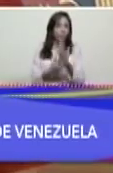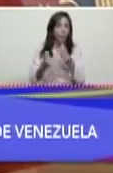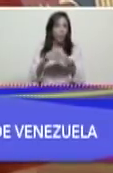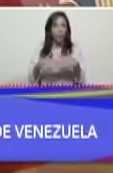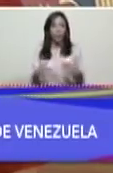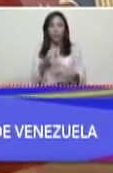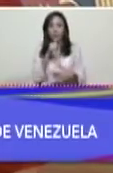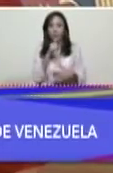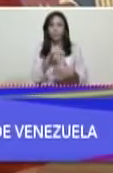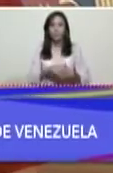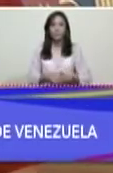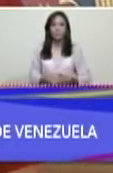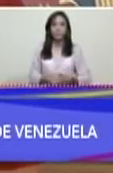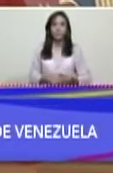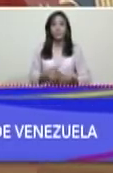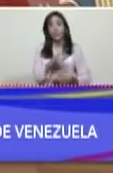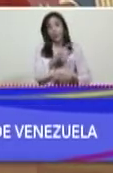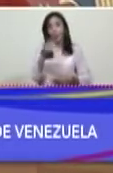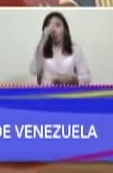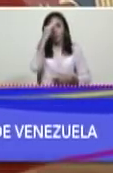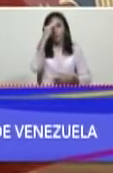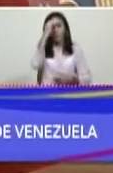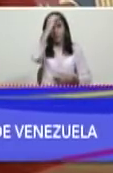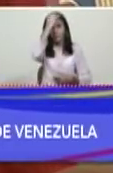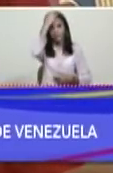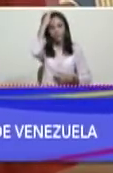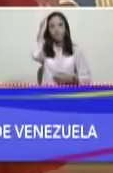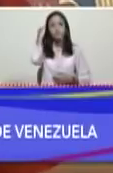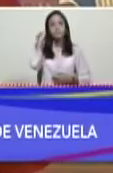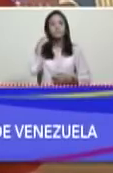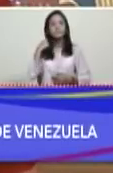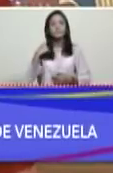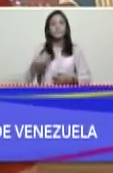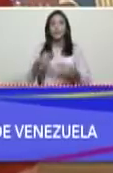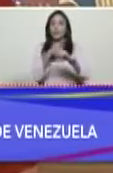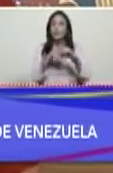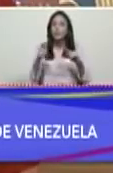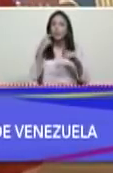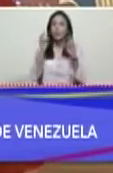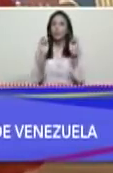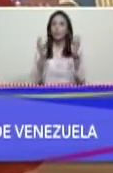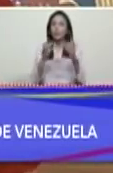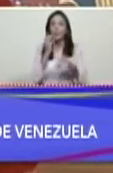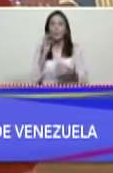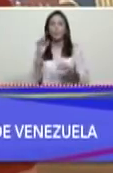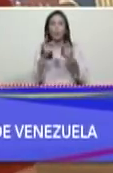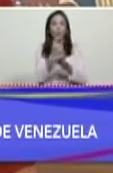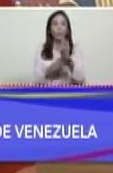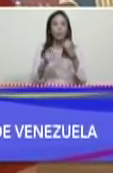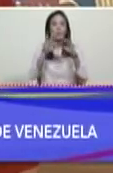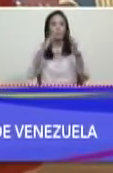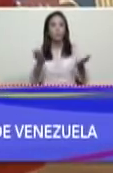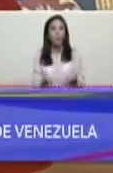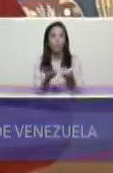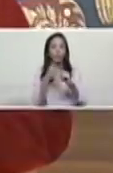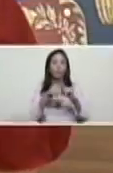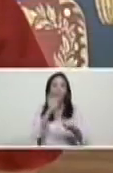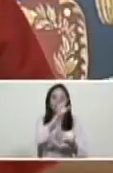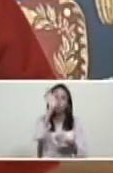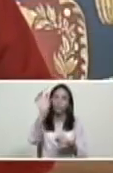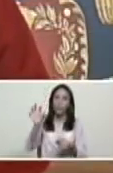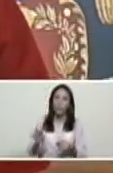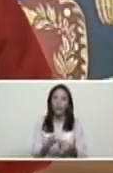que, como ustedes saben, por diversos motivos que tienen que ver con la economía mundial, con